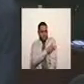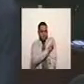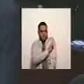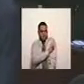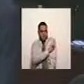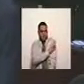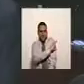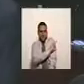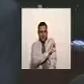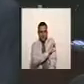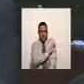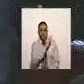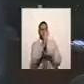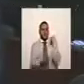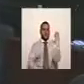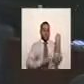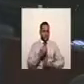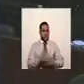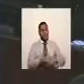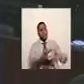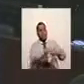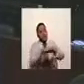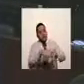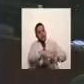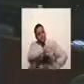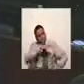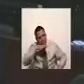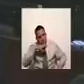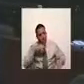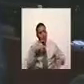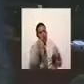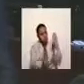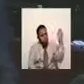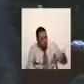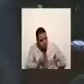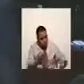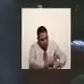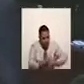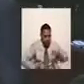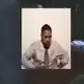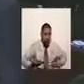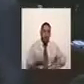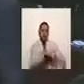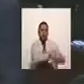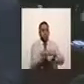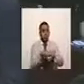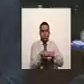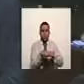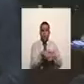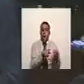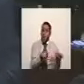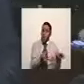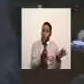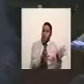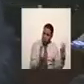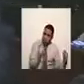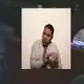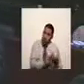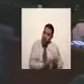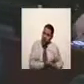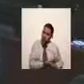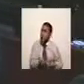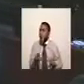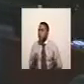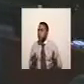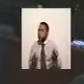diciéndole a los comerciantes y a los finqueros que unos de ellos entrarían en la paz, otros no, pero